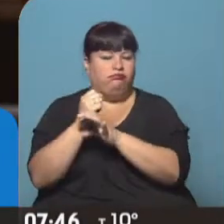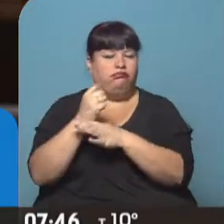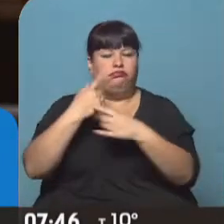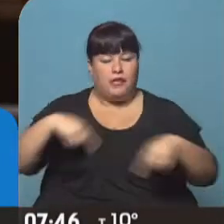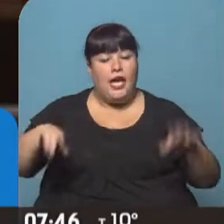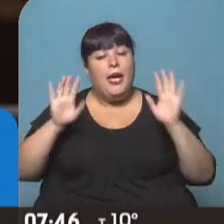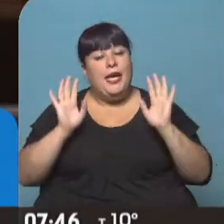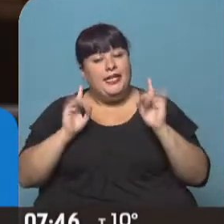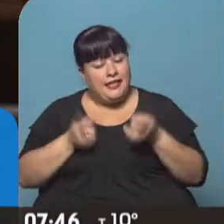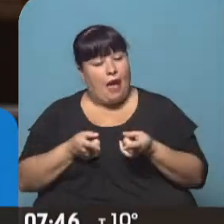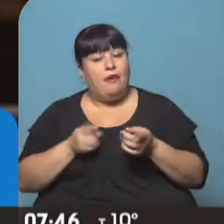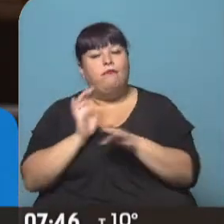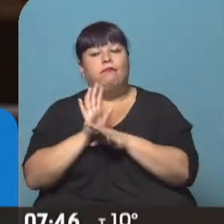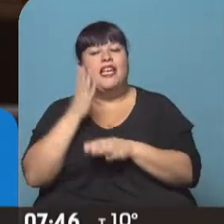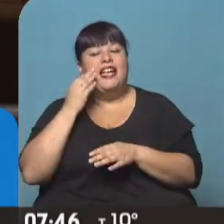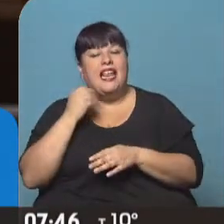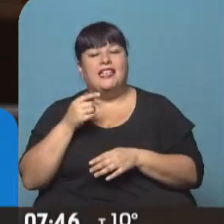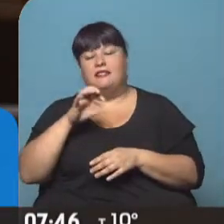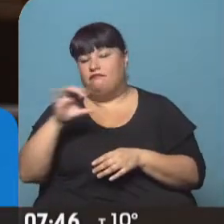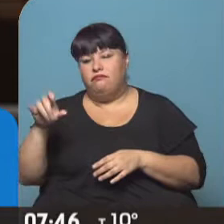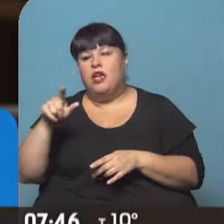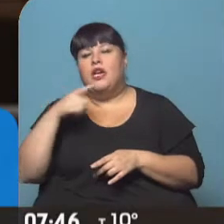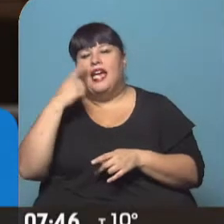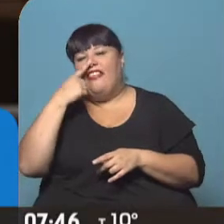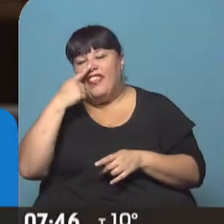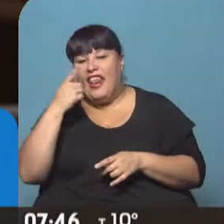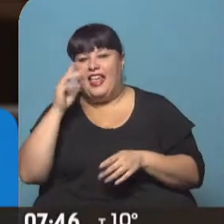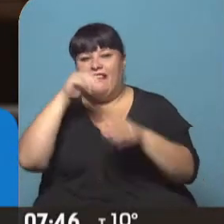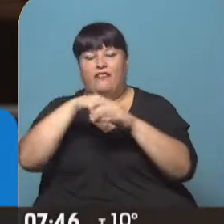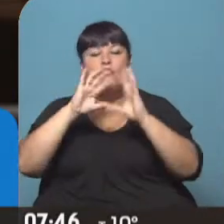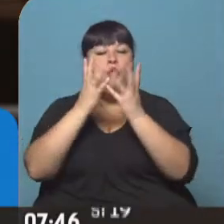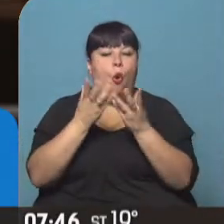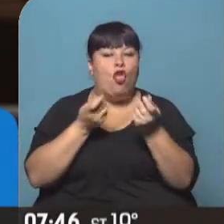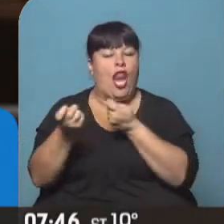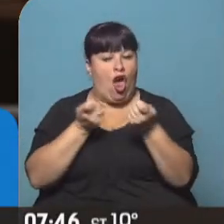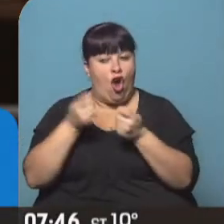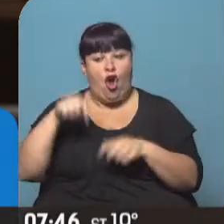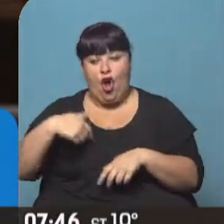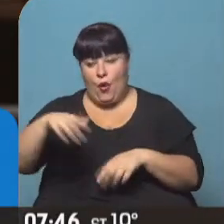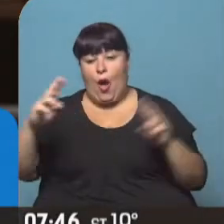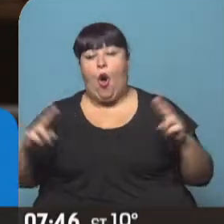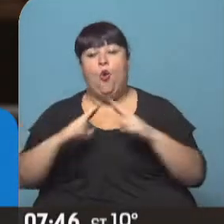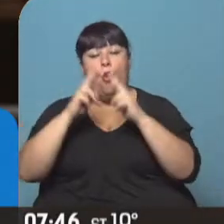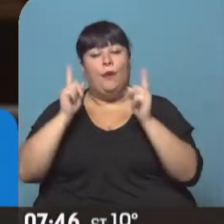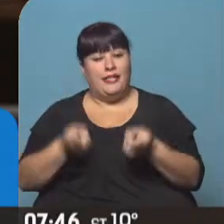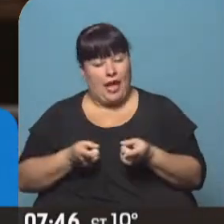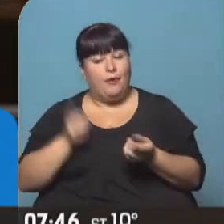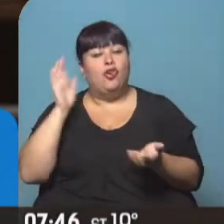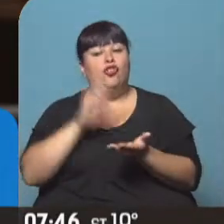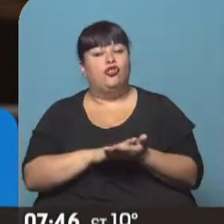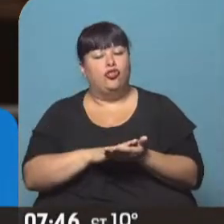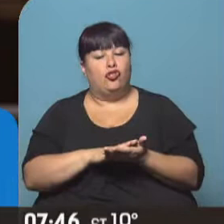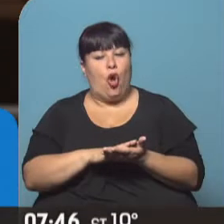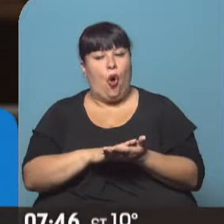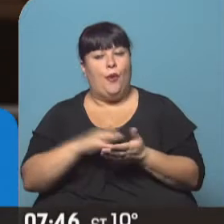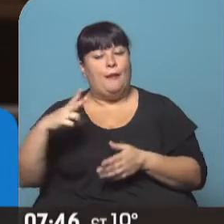pero también de lo que se llama en inglés los stakeholders, los interesados del mundo de negocios. Hoy va a haber una cumbre también sobre